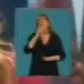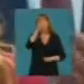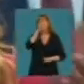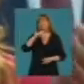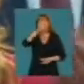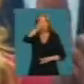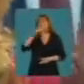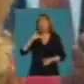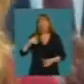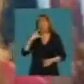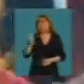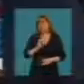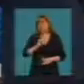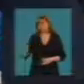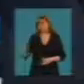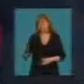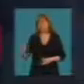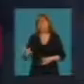lo demanden.